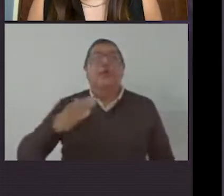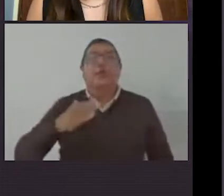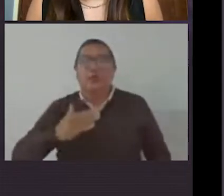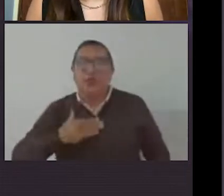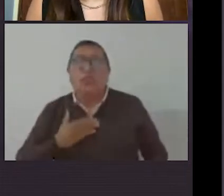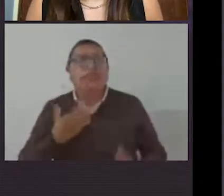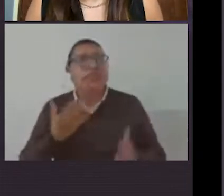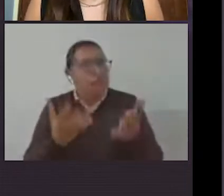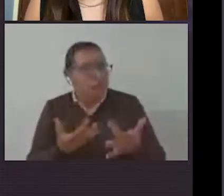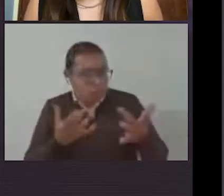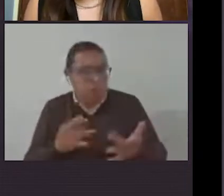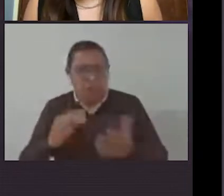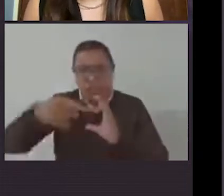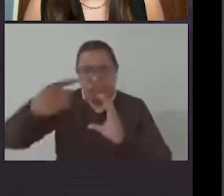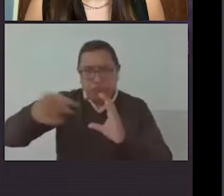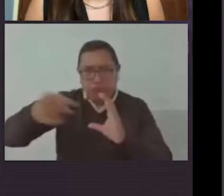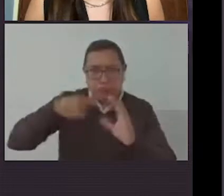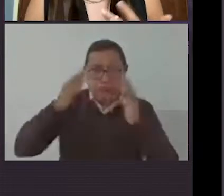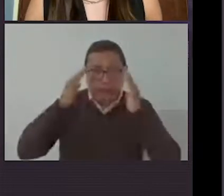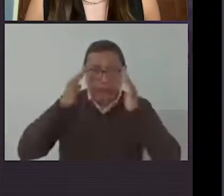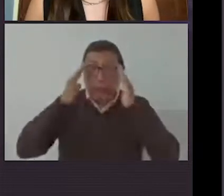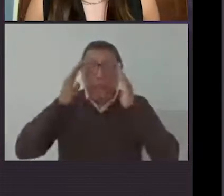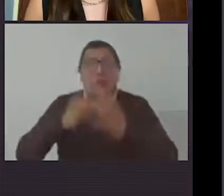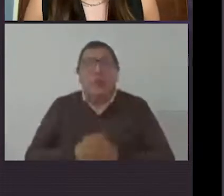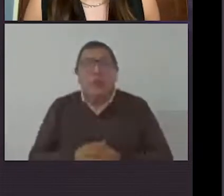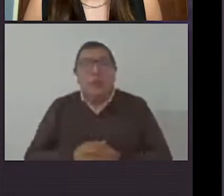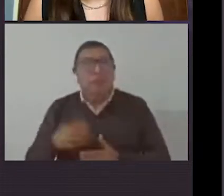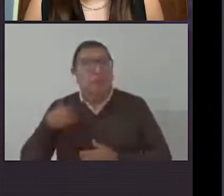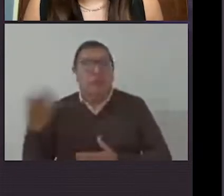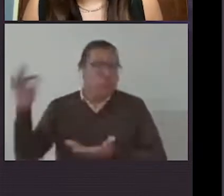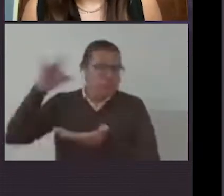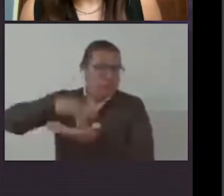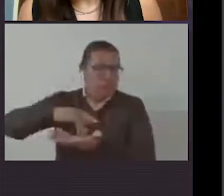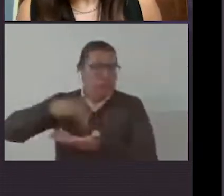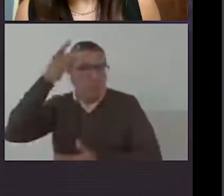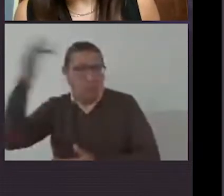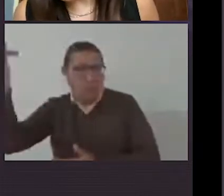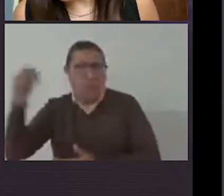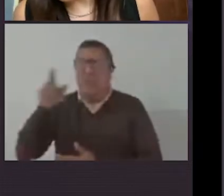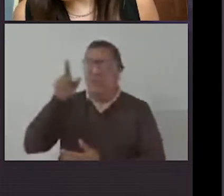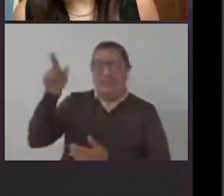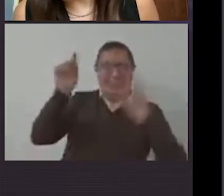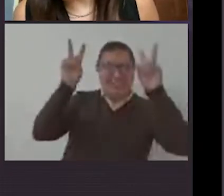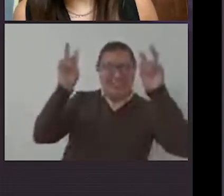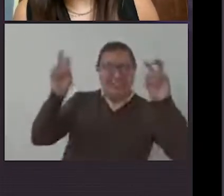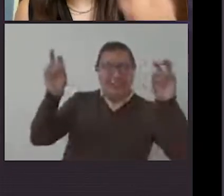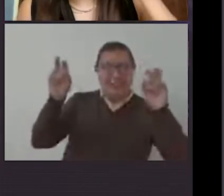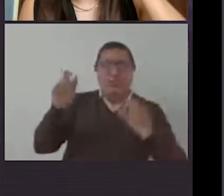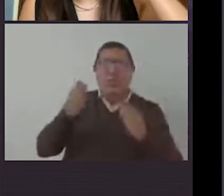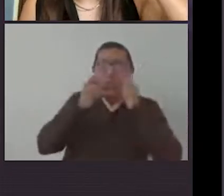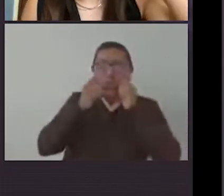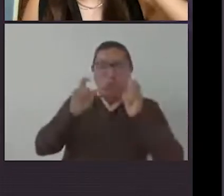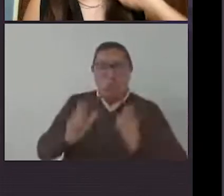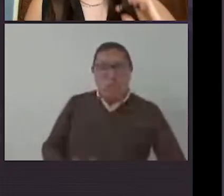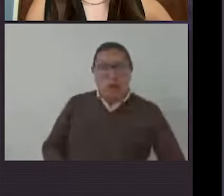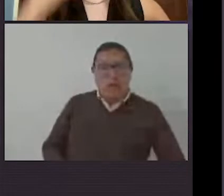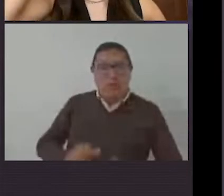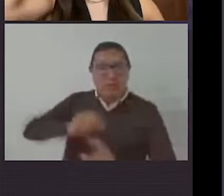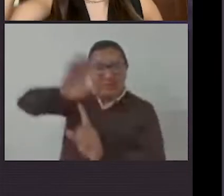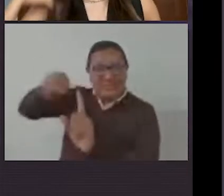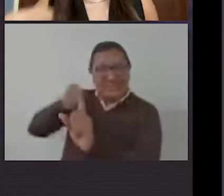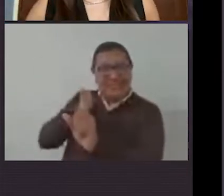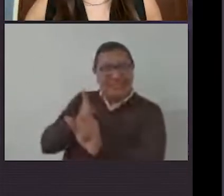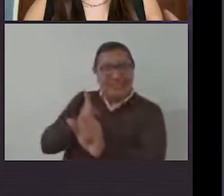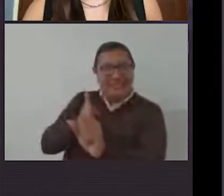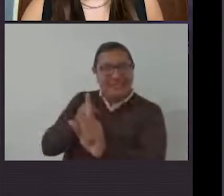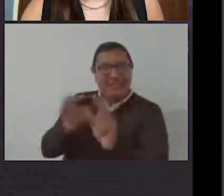un poquito por qué estoy aquí y por qué se llama así esta plática. Por favor, vamos, vayan escribiendo en el chat. Ahí les